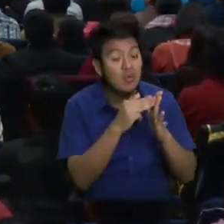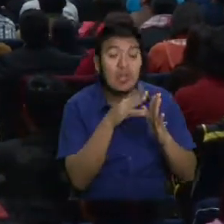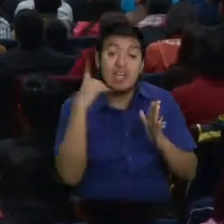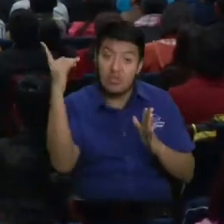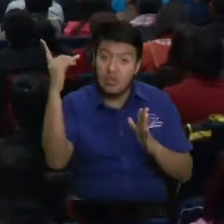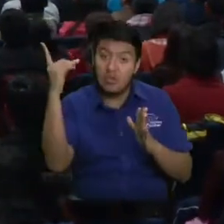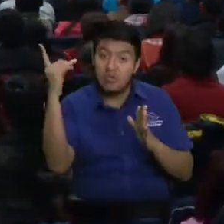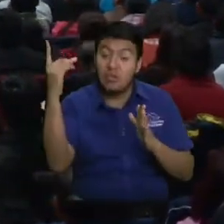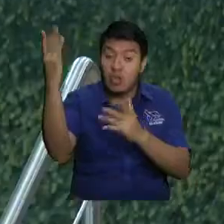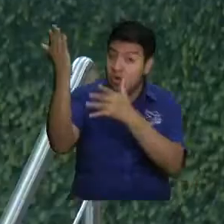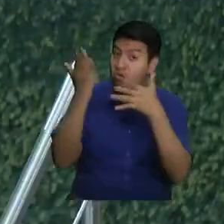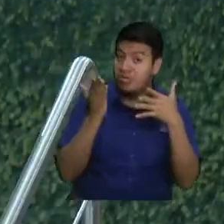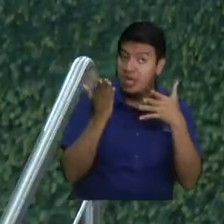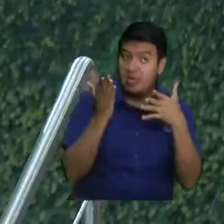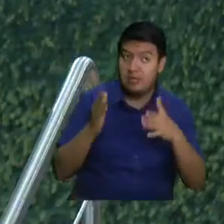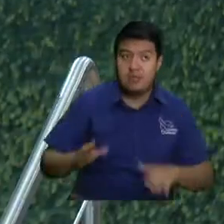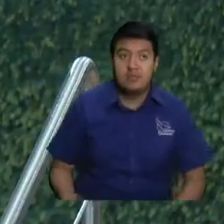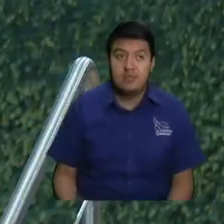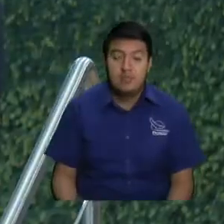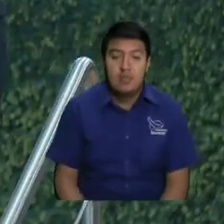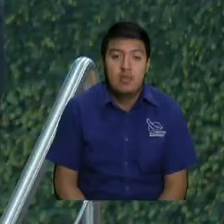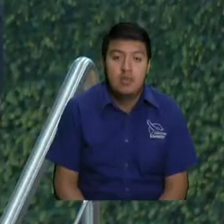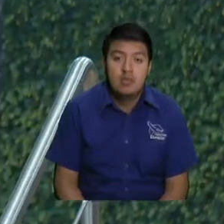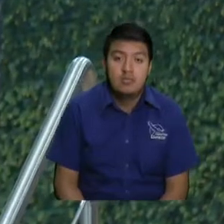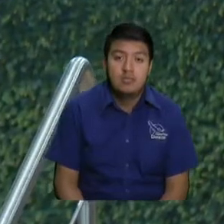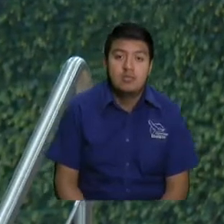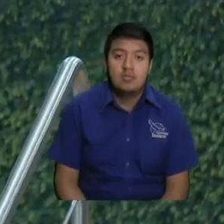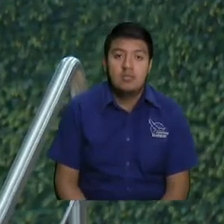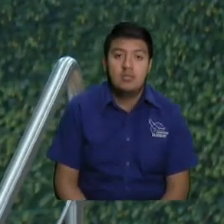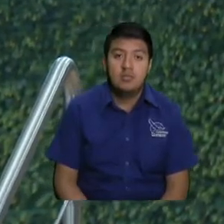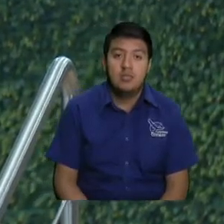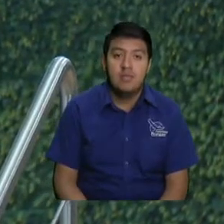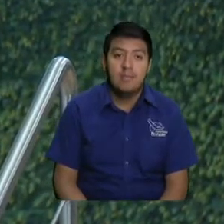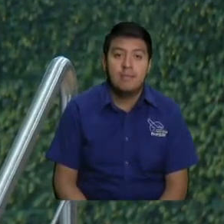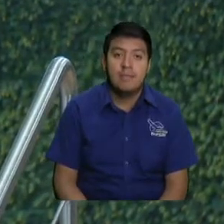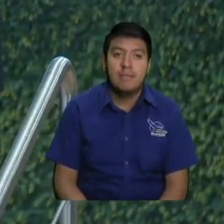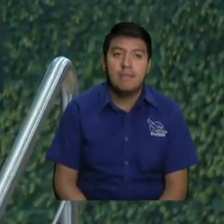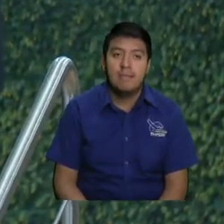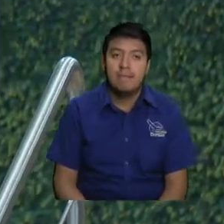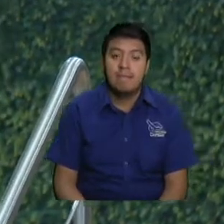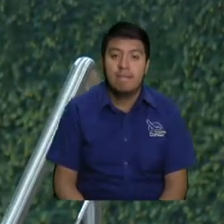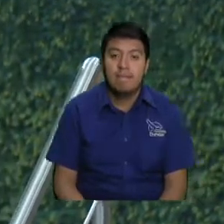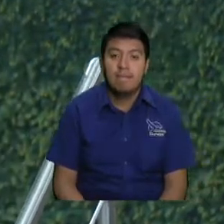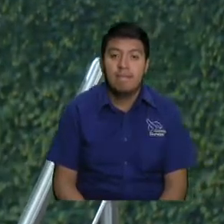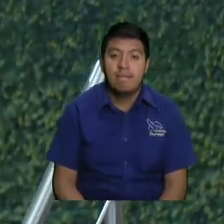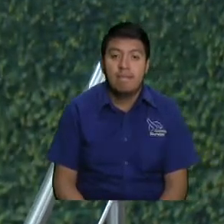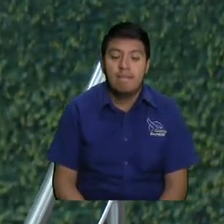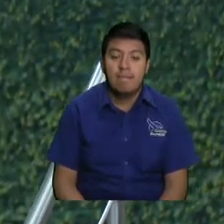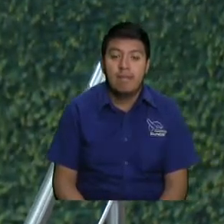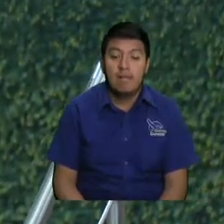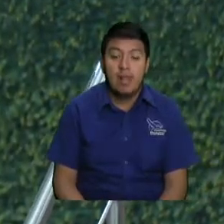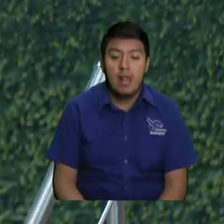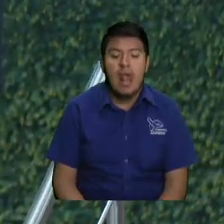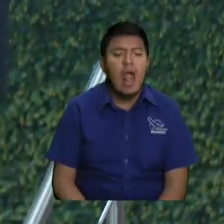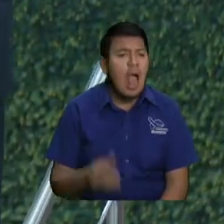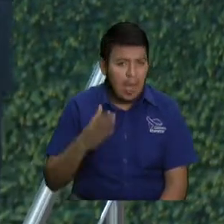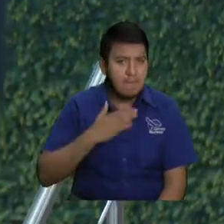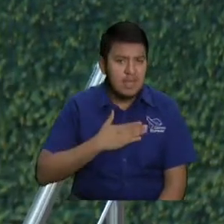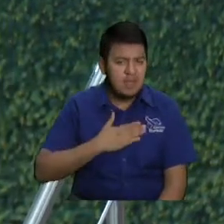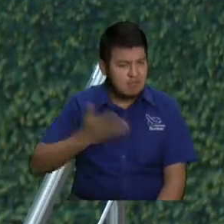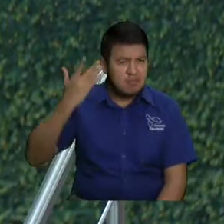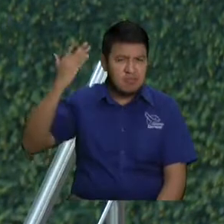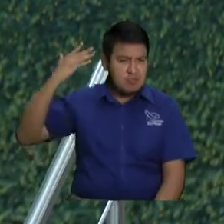arrepentimiento. Te tienes que bautizar. ¿Dónde se bautiza uno? A mí eso me vino a decir un hombre que, hermano, había una hermana